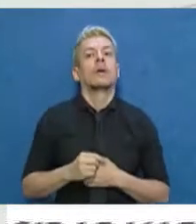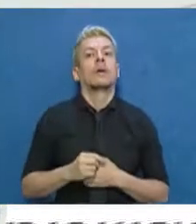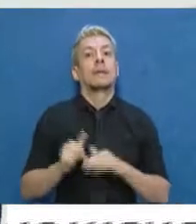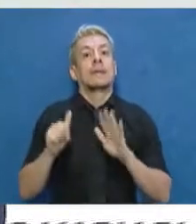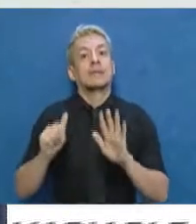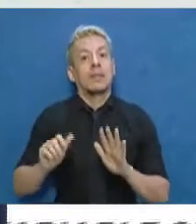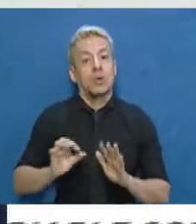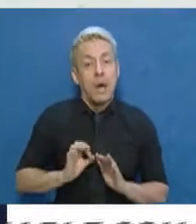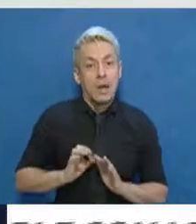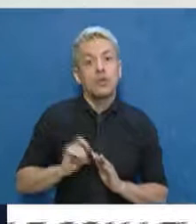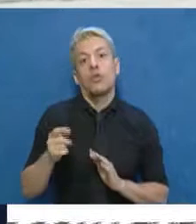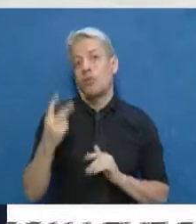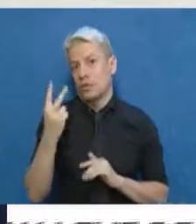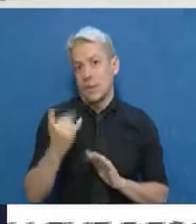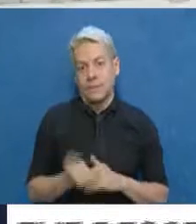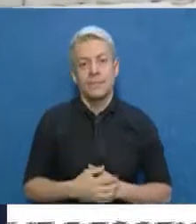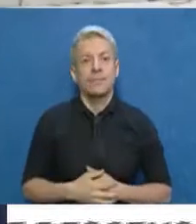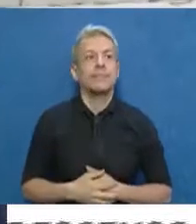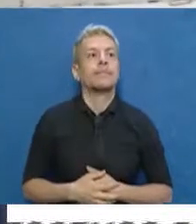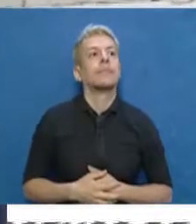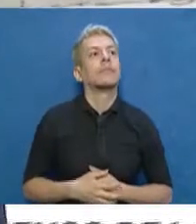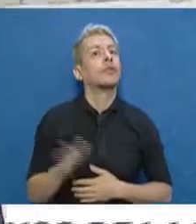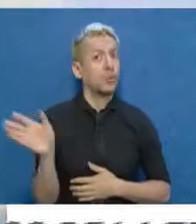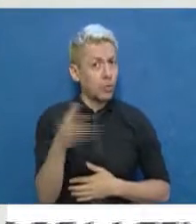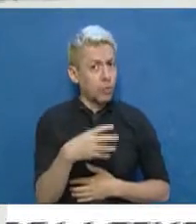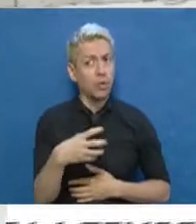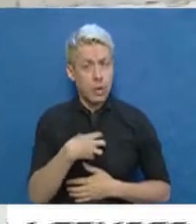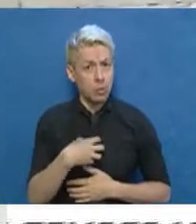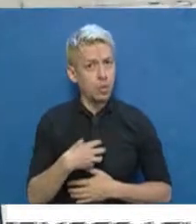¿Los chicos quisieron adherirse a este voluntariado de asistencia?